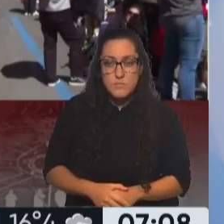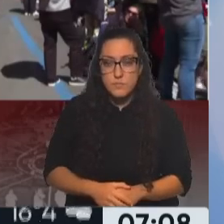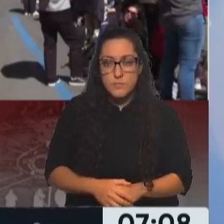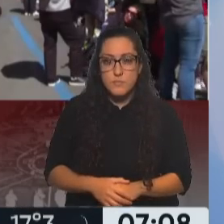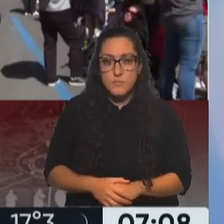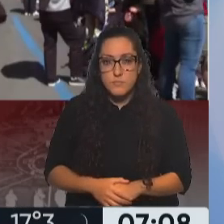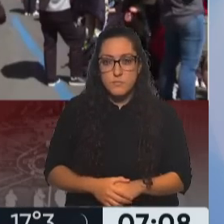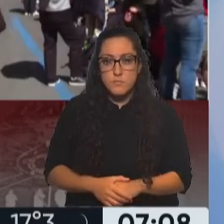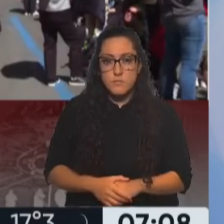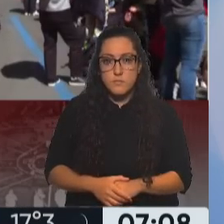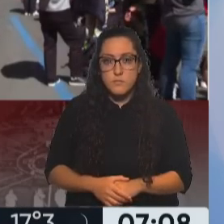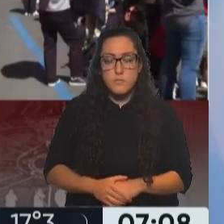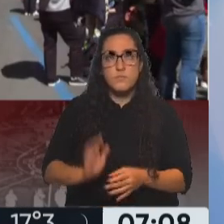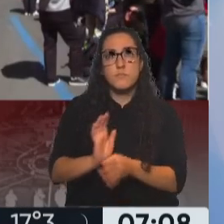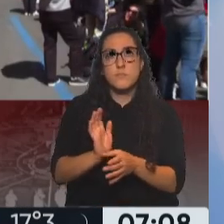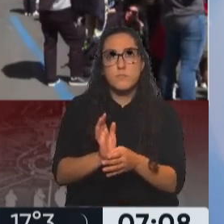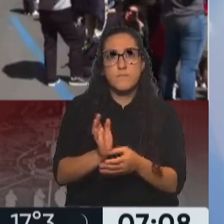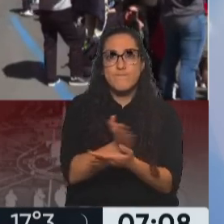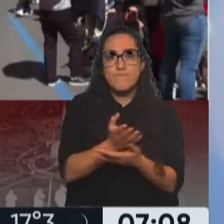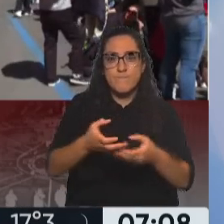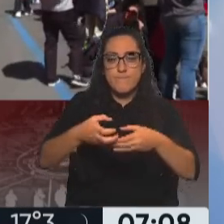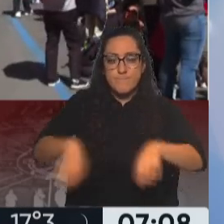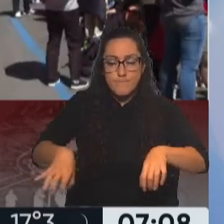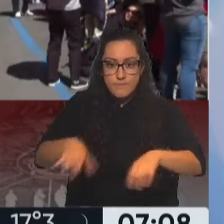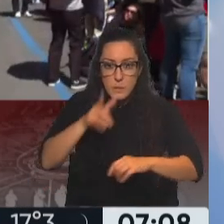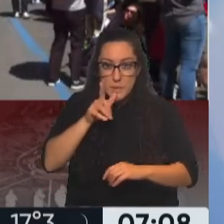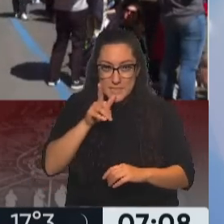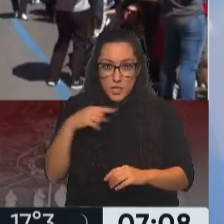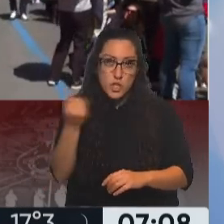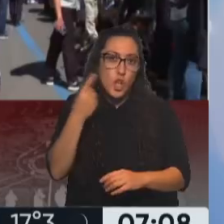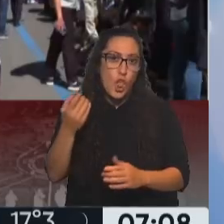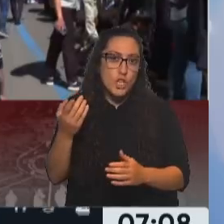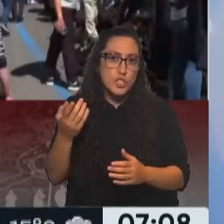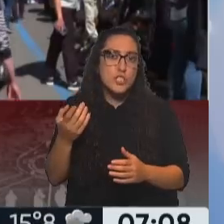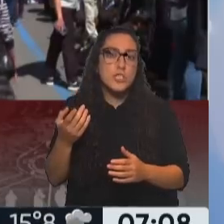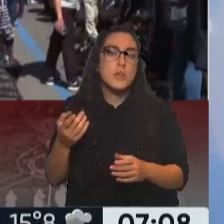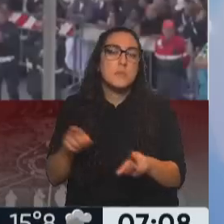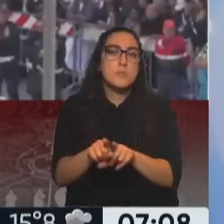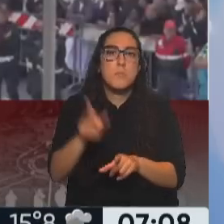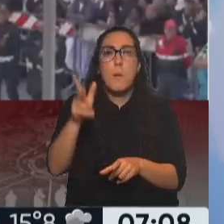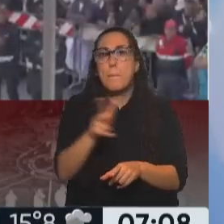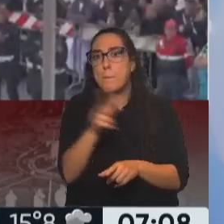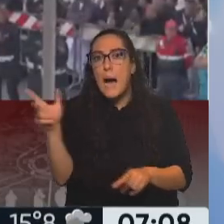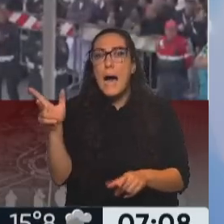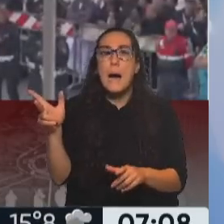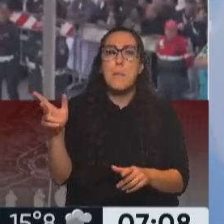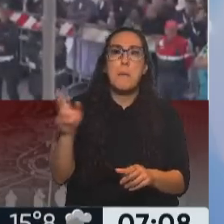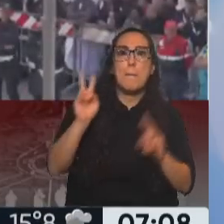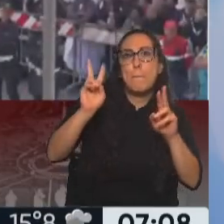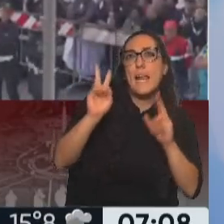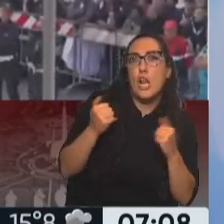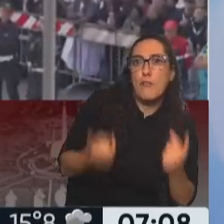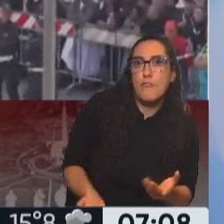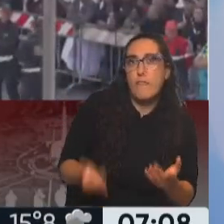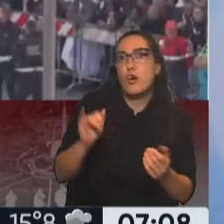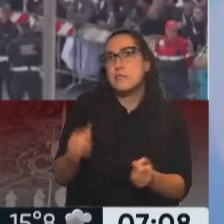se han un poco dividido, ¿no? Porque acá sabemos todo la grieta que se estalló con el Papa, que era